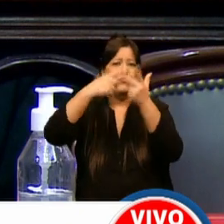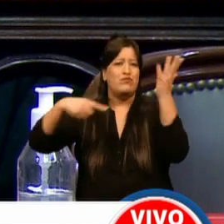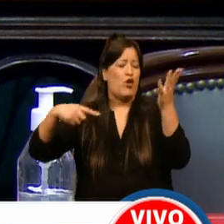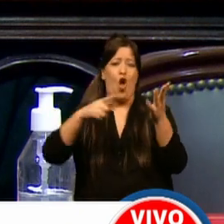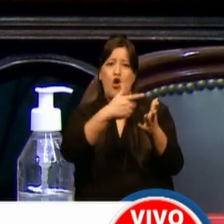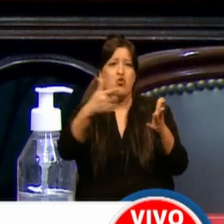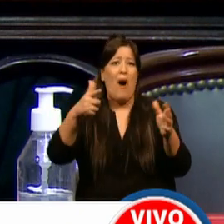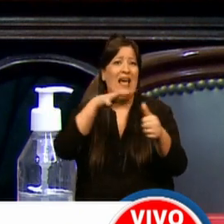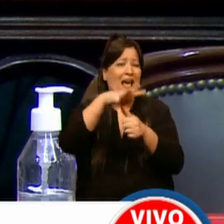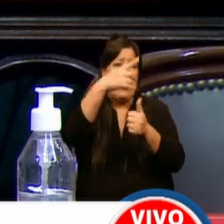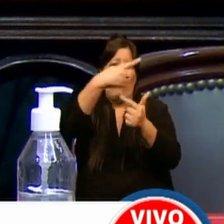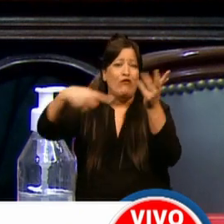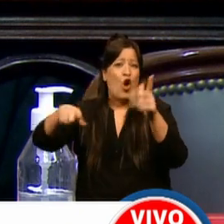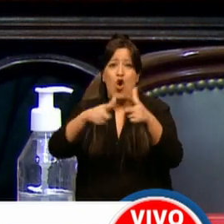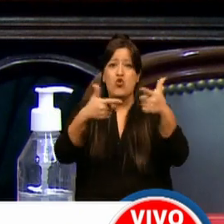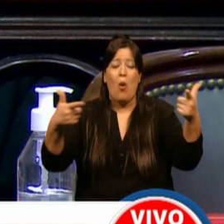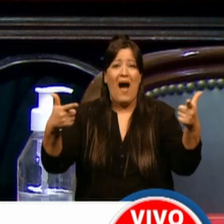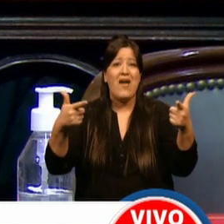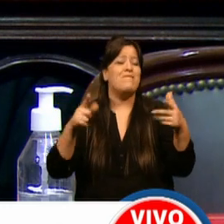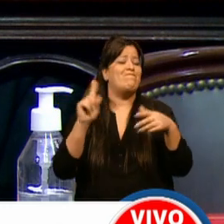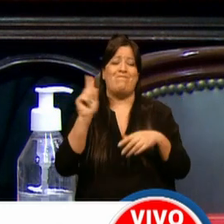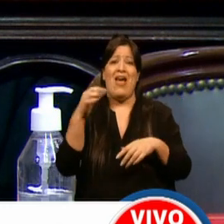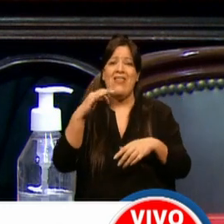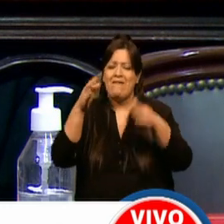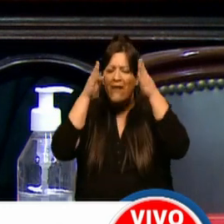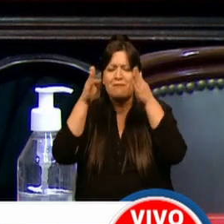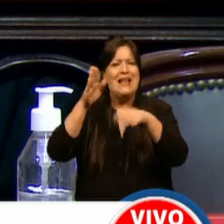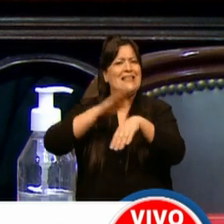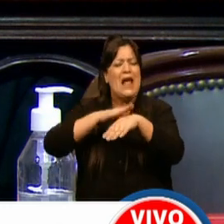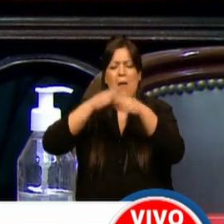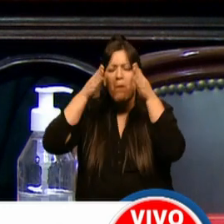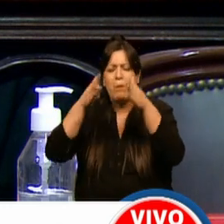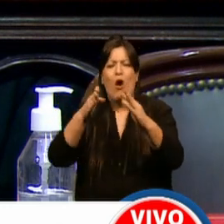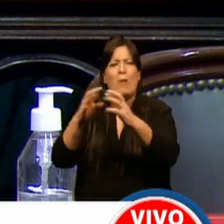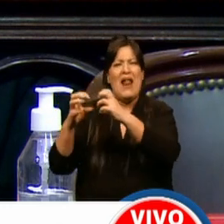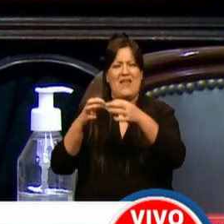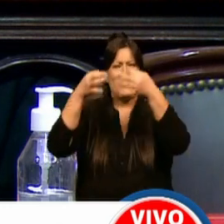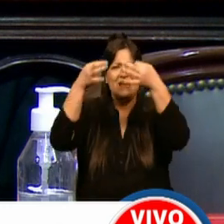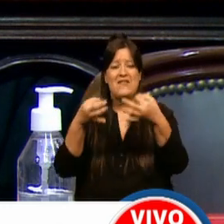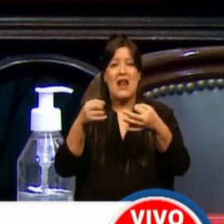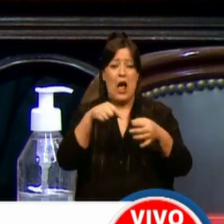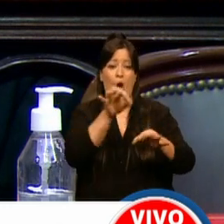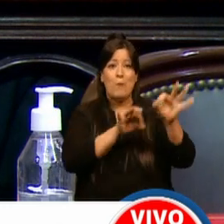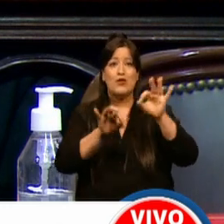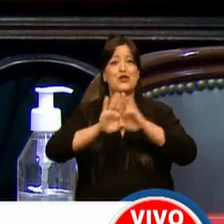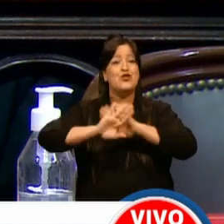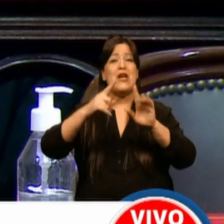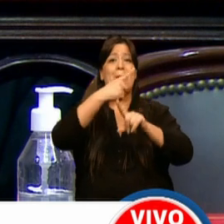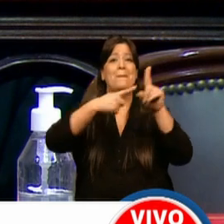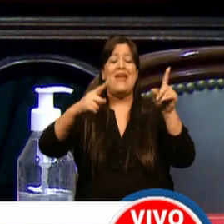nos tenemos que dar el espacio para la concertación y este proyecto que vino con media sanción